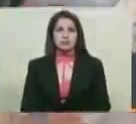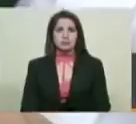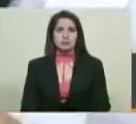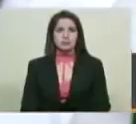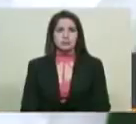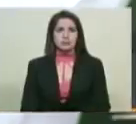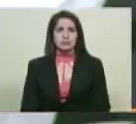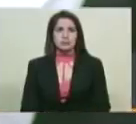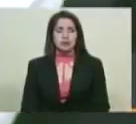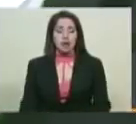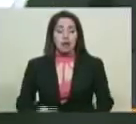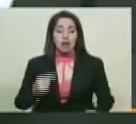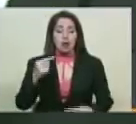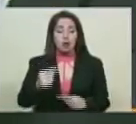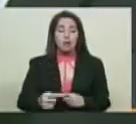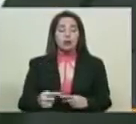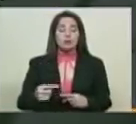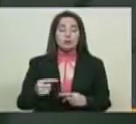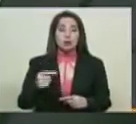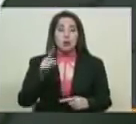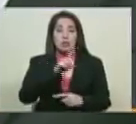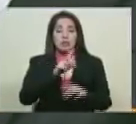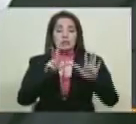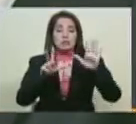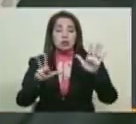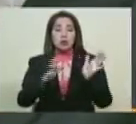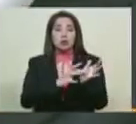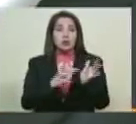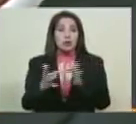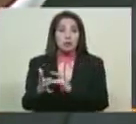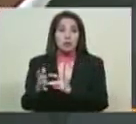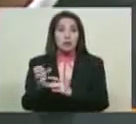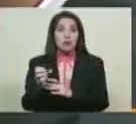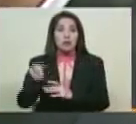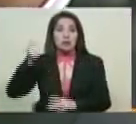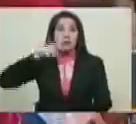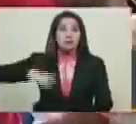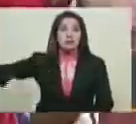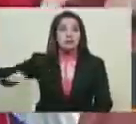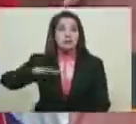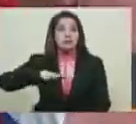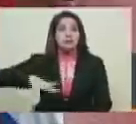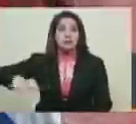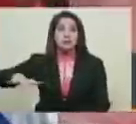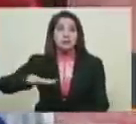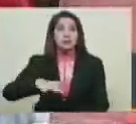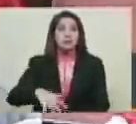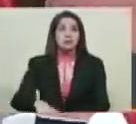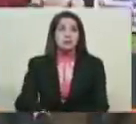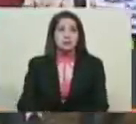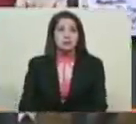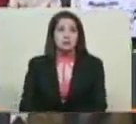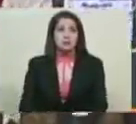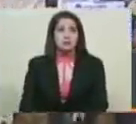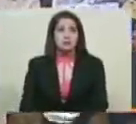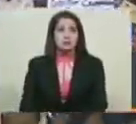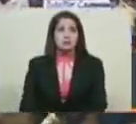El próximo 18 de abril vamos a hacer un acto en el campo mismo de trabajo.